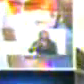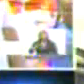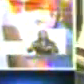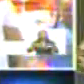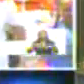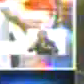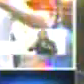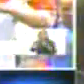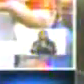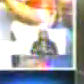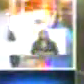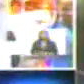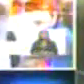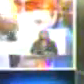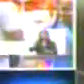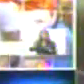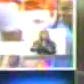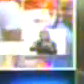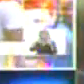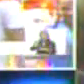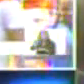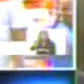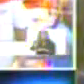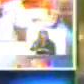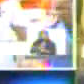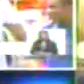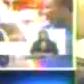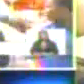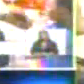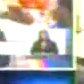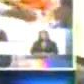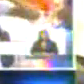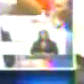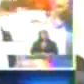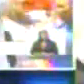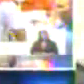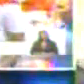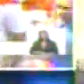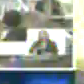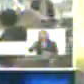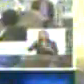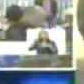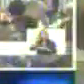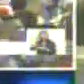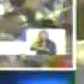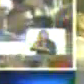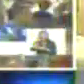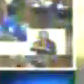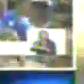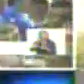entendamos que hay una gente que trabaja más que otra. Los flojos existen. Yo tengo un montón de primos flojos.